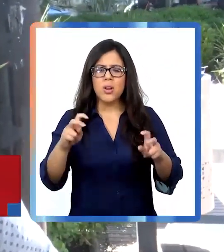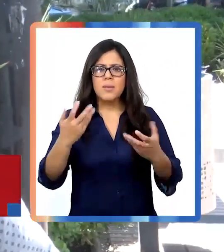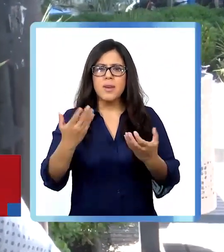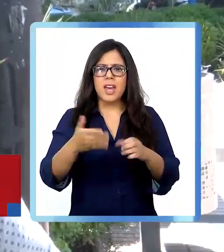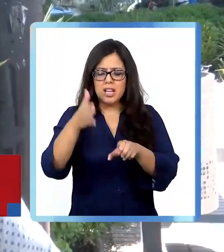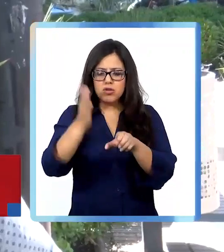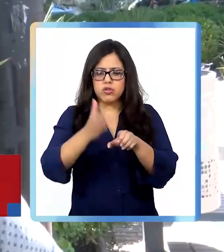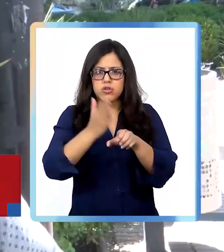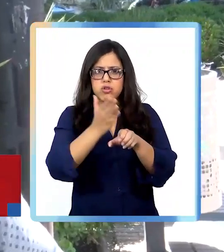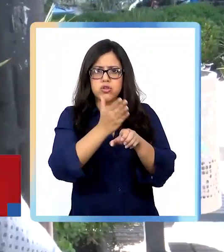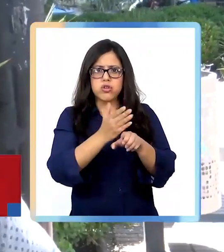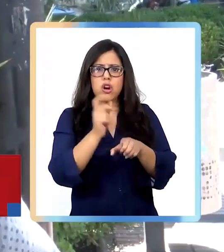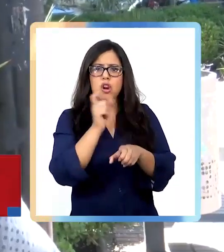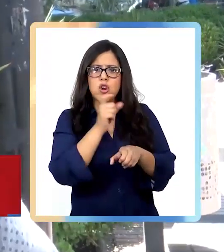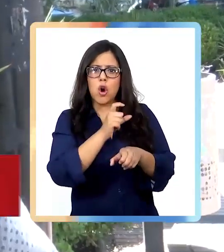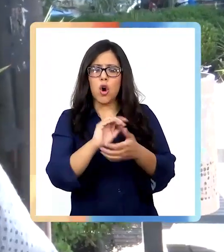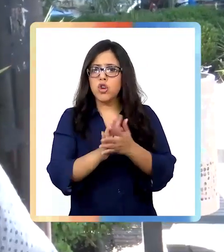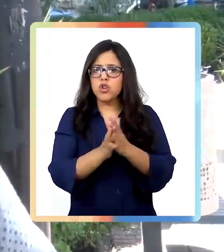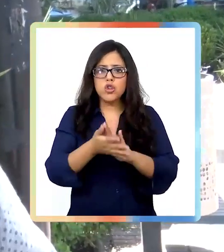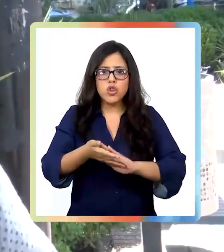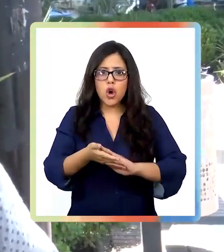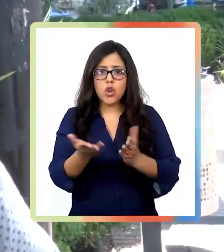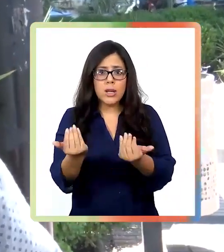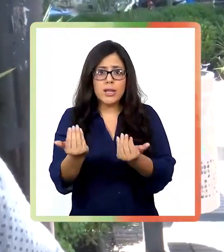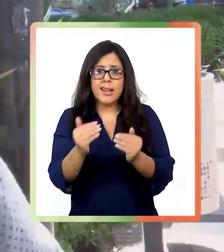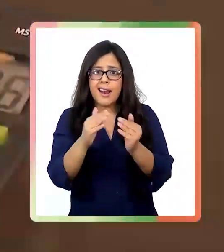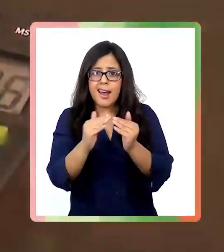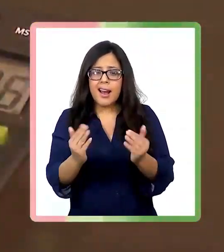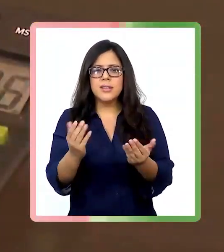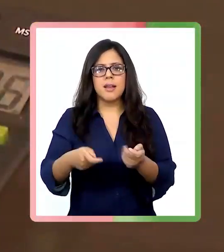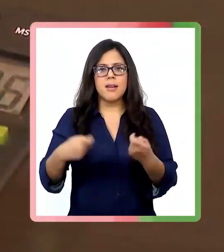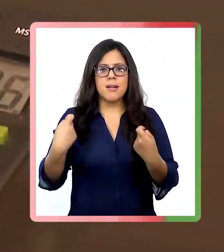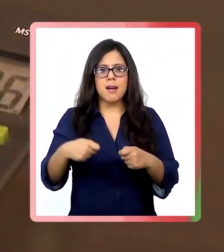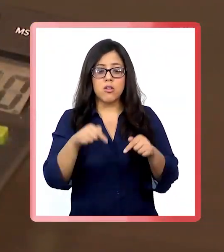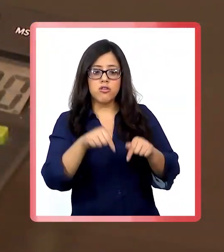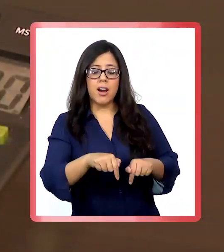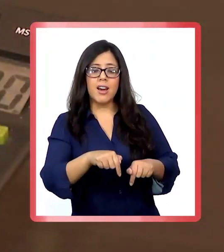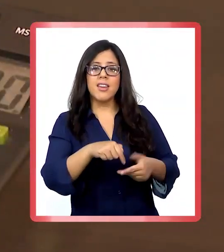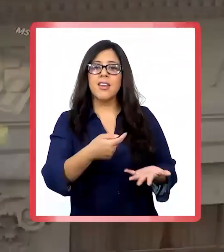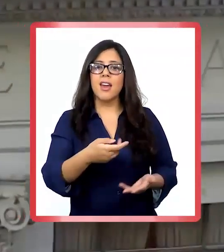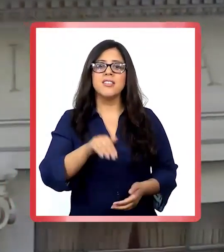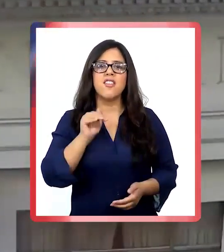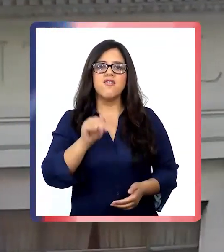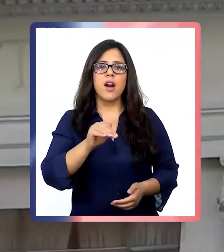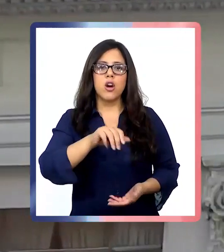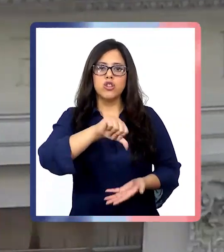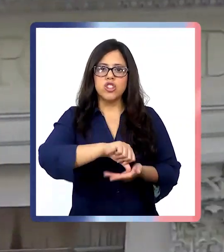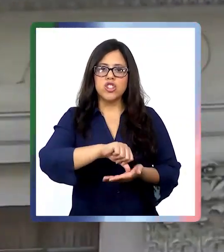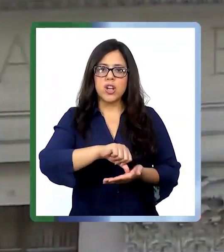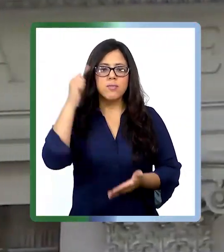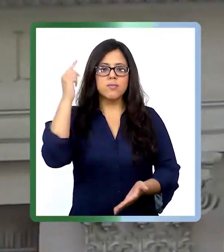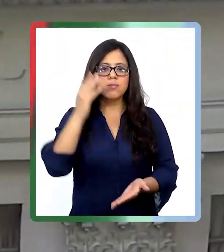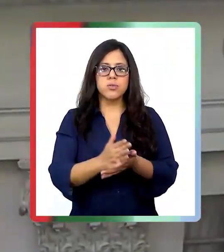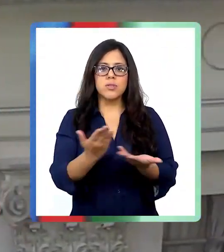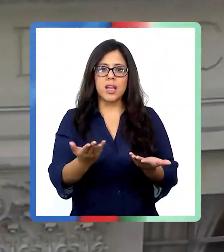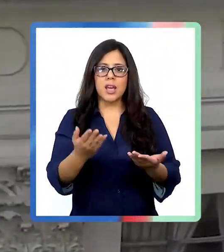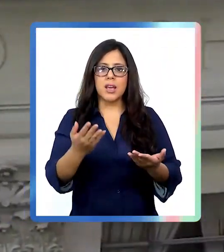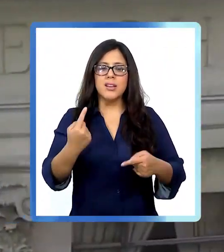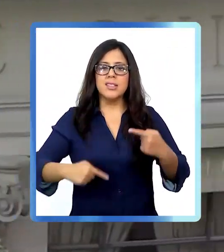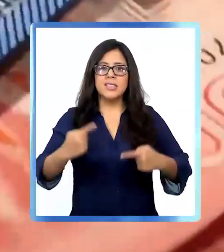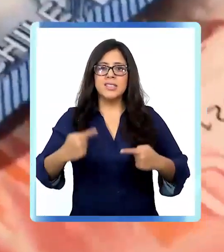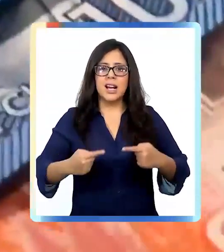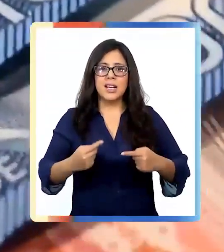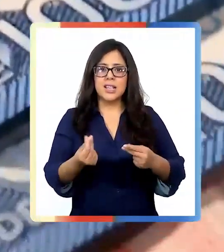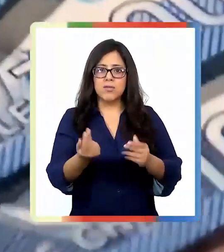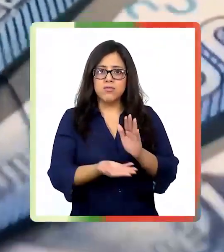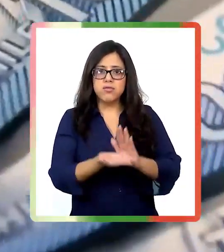tomate, todo lo que se usa en una casa está todo caro. En este escenario, el Banco Central decidió subir la tasa de política